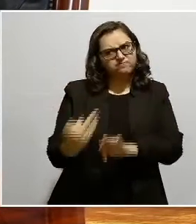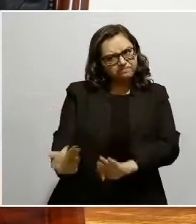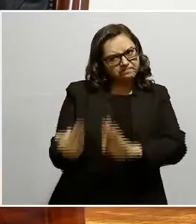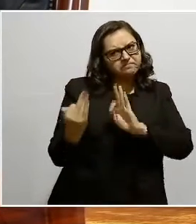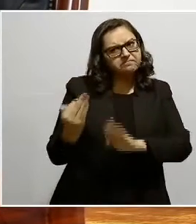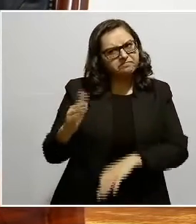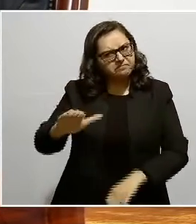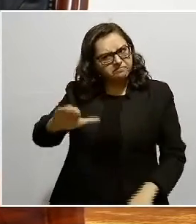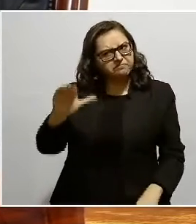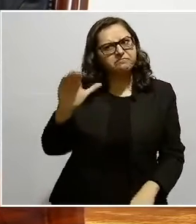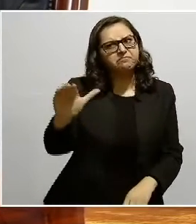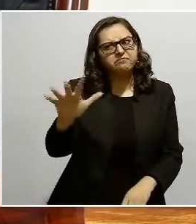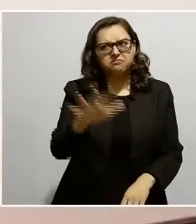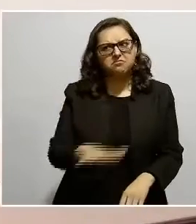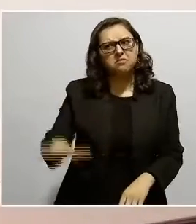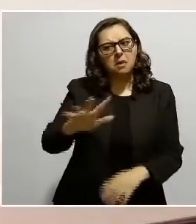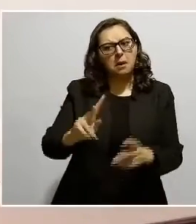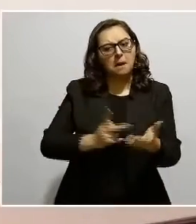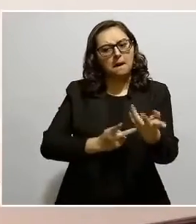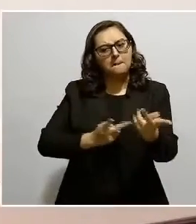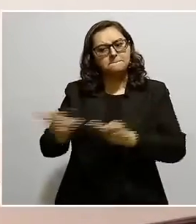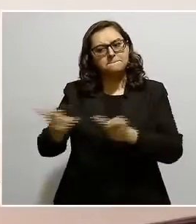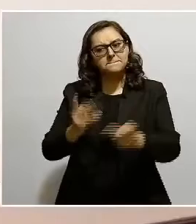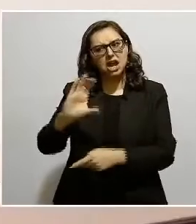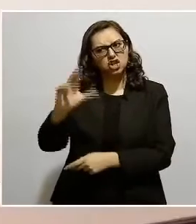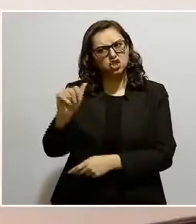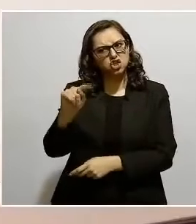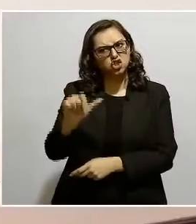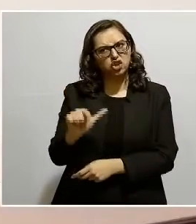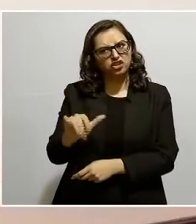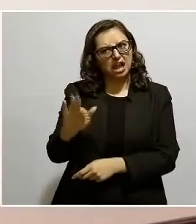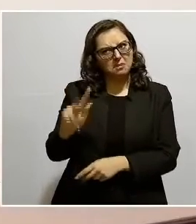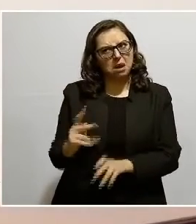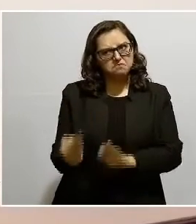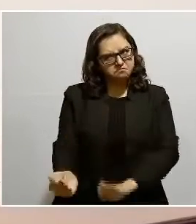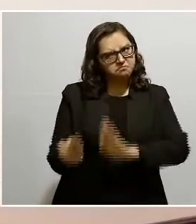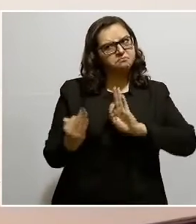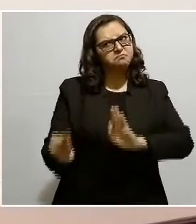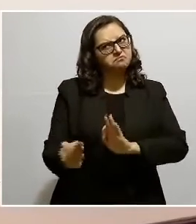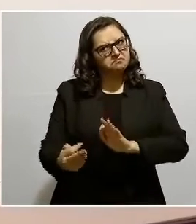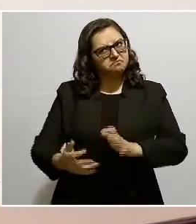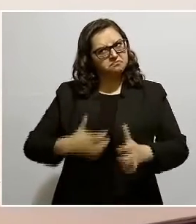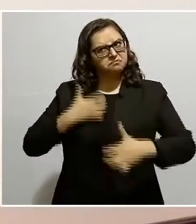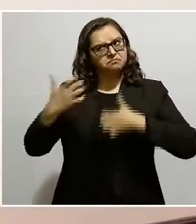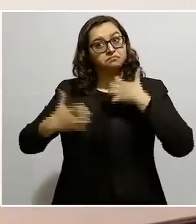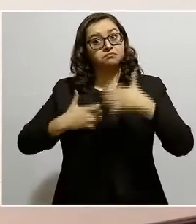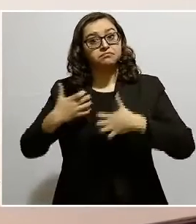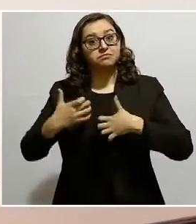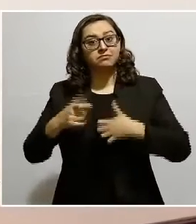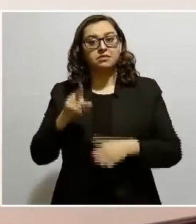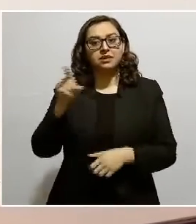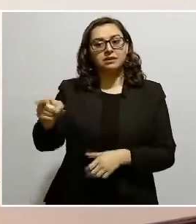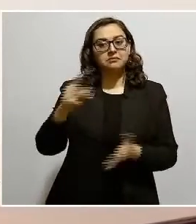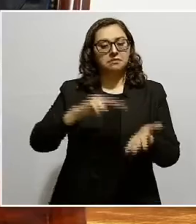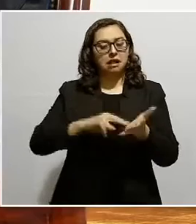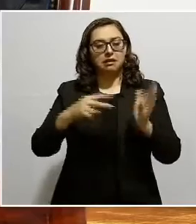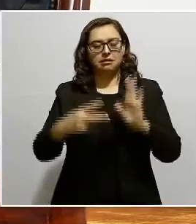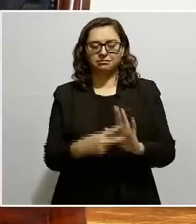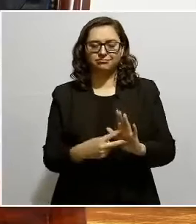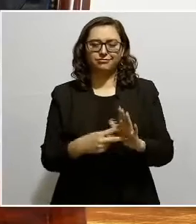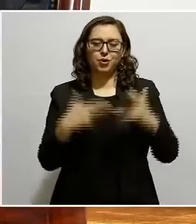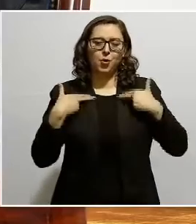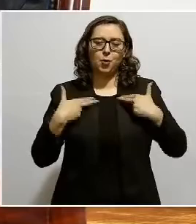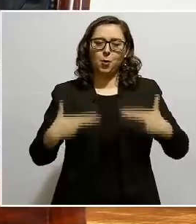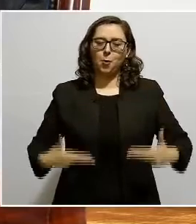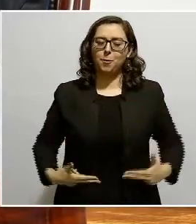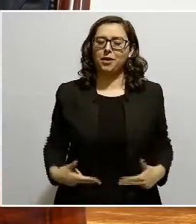por lo del Plan Chontalpa. Sin embargo, el ingeniero Rovirosa, como gran ser humano que era,